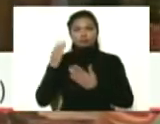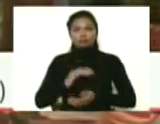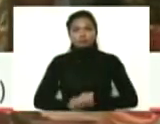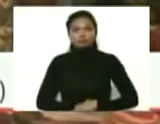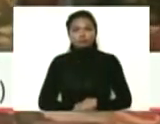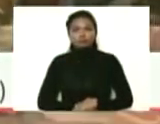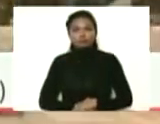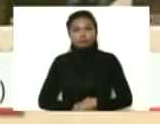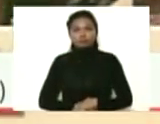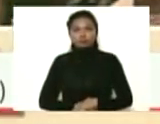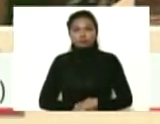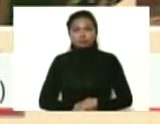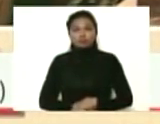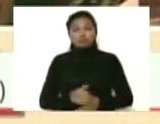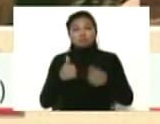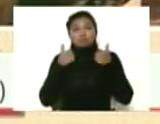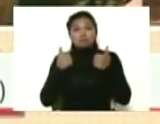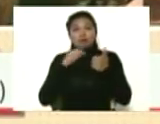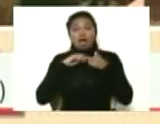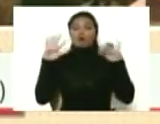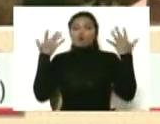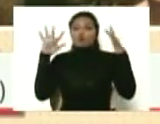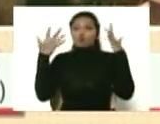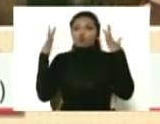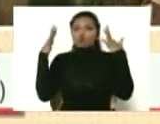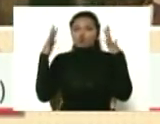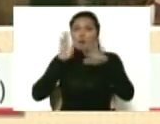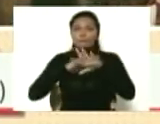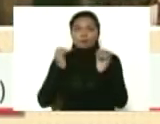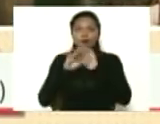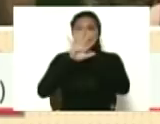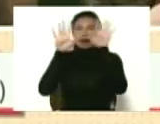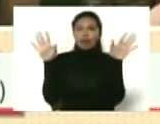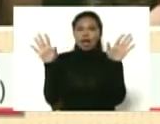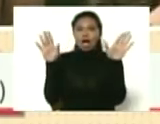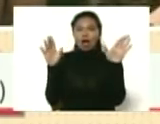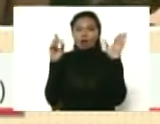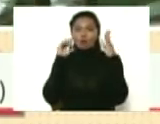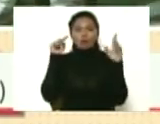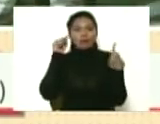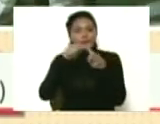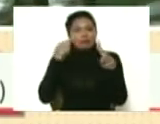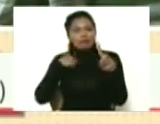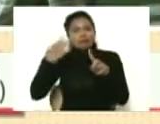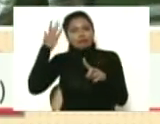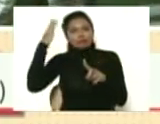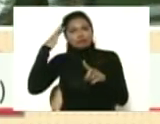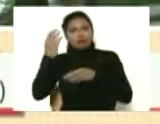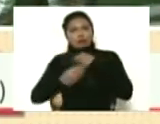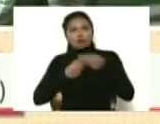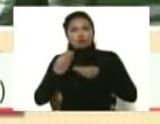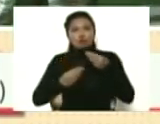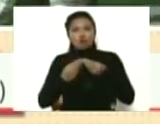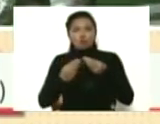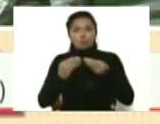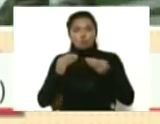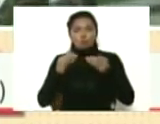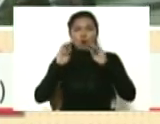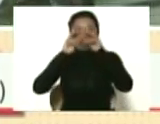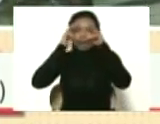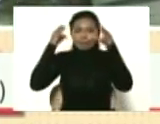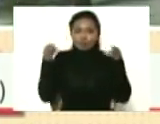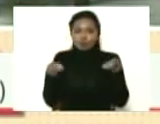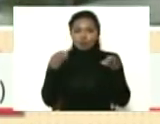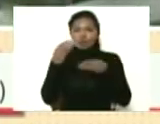jefe. Muy bien, le damos un aplauso por la claridad de concepto, por la metodología,